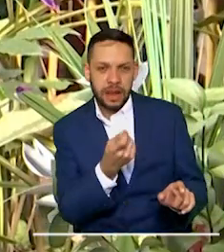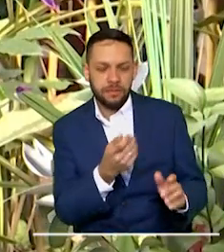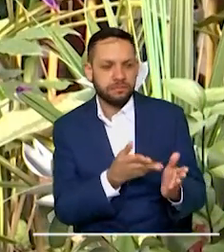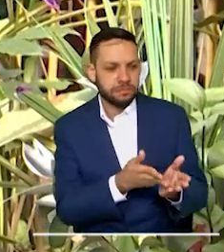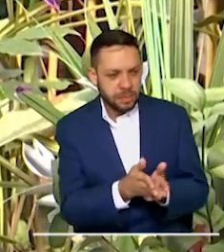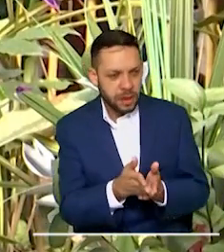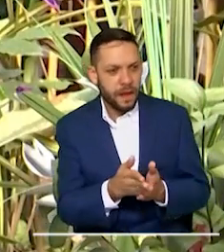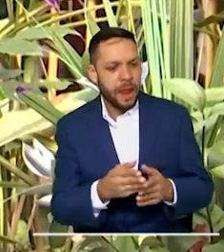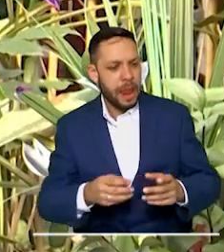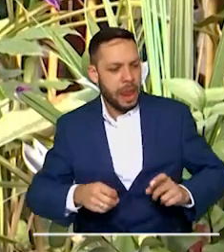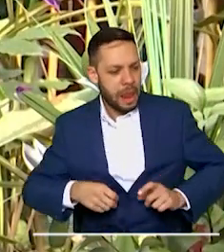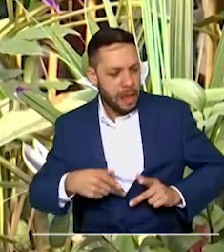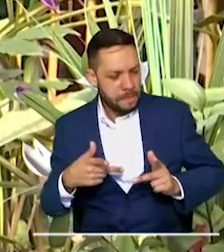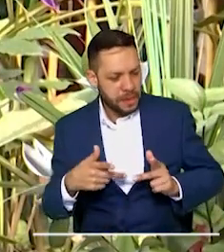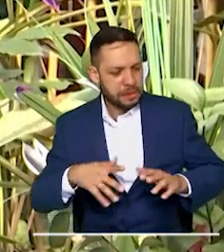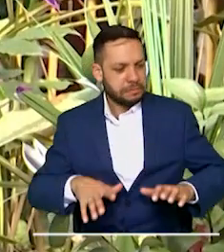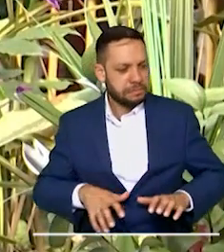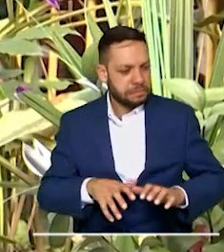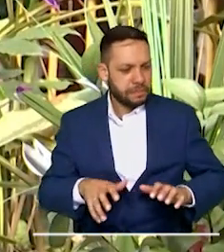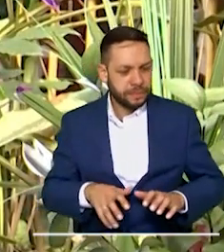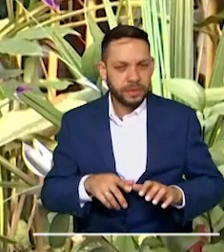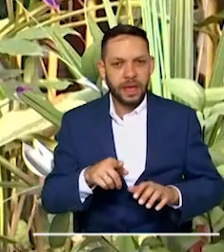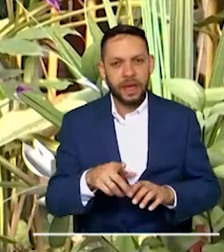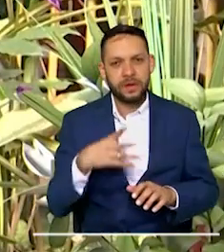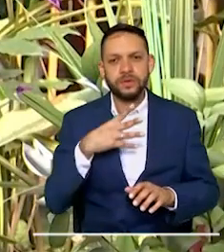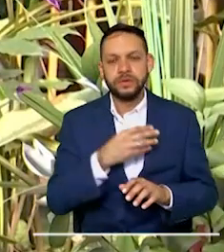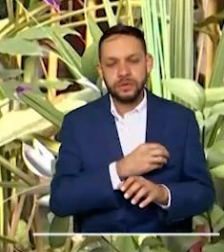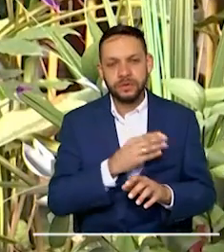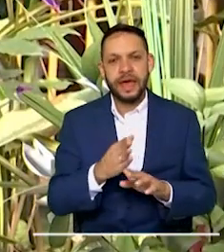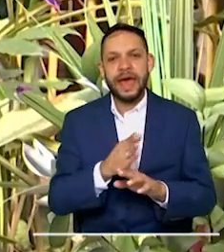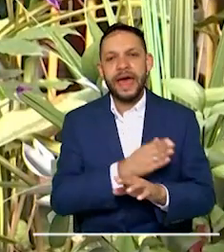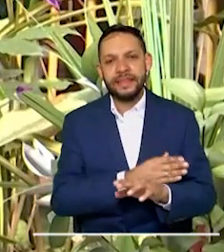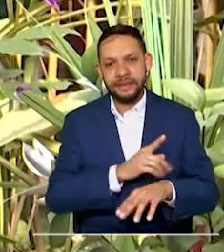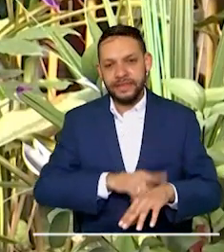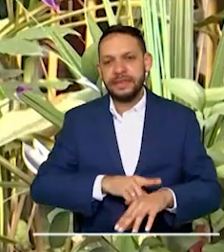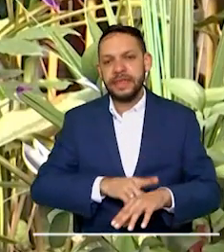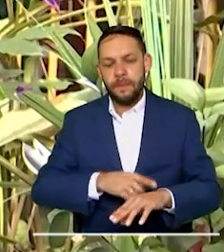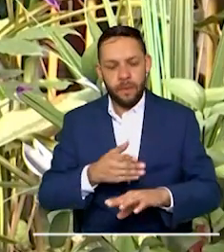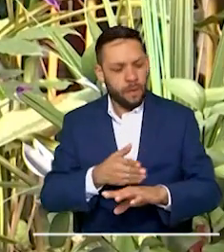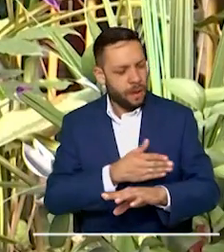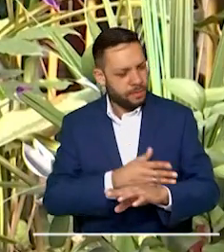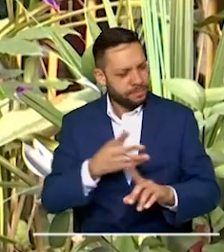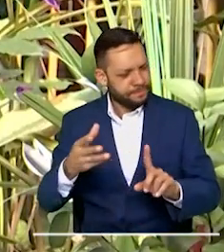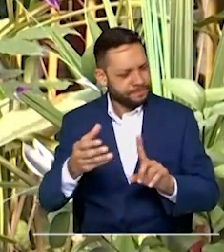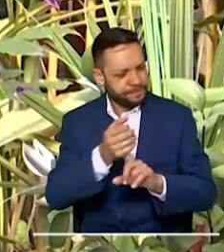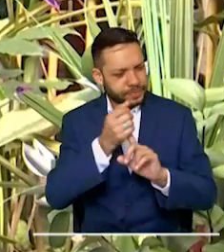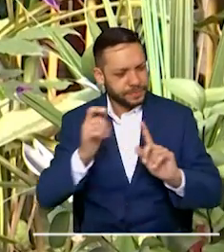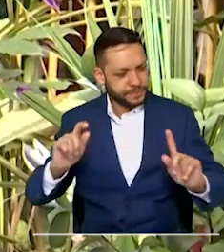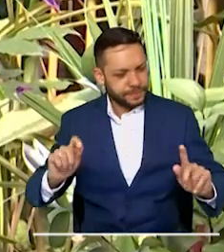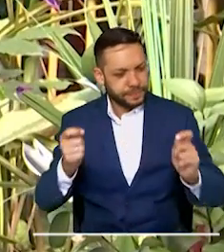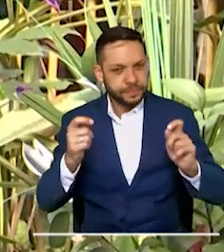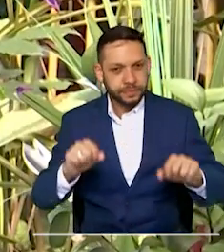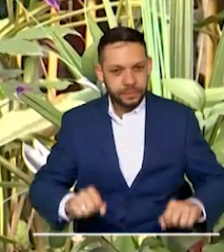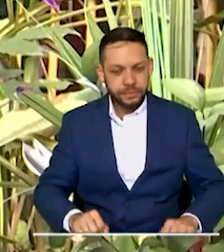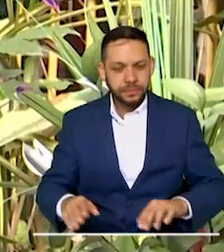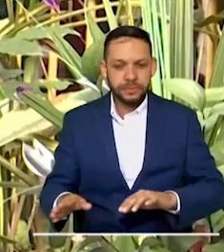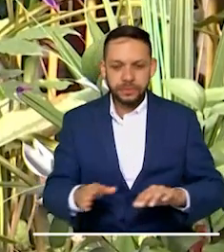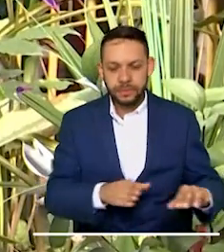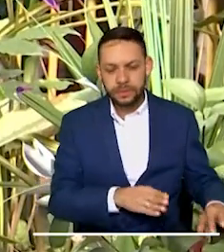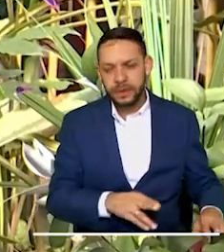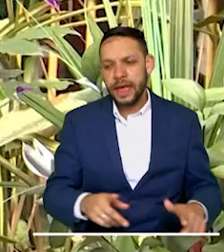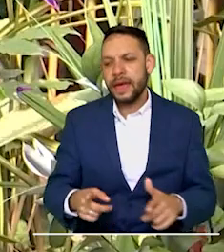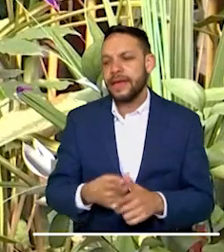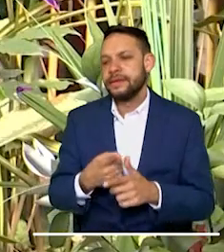testimonios porque hemos encontrado muchas masas de tiroides que son malignas y hemos podido resolverlas a tiempo. Entonces es